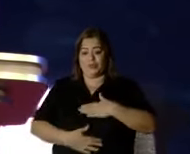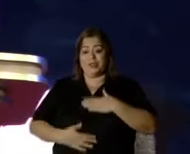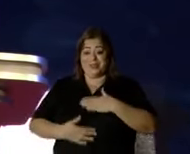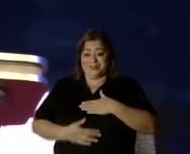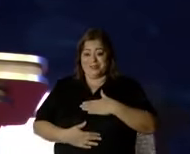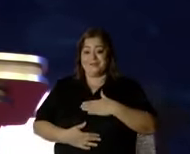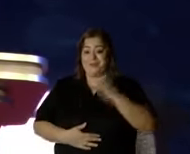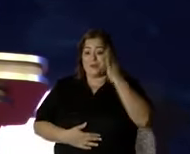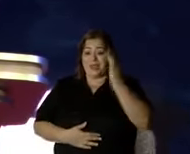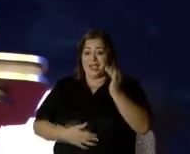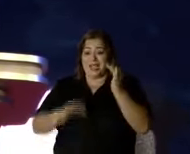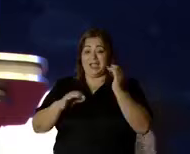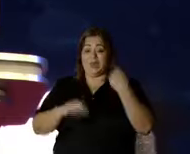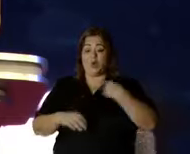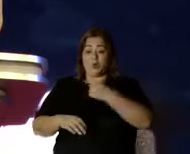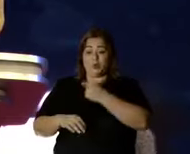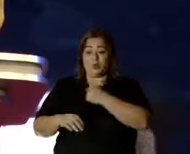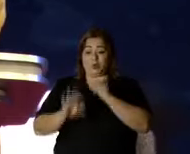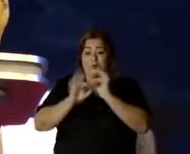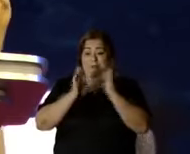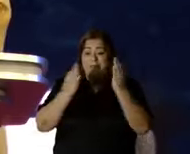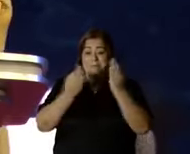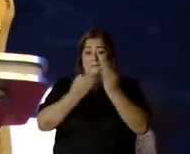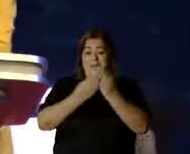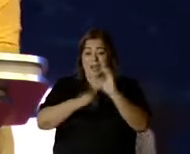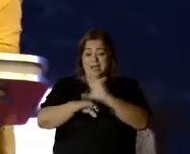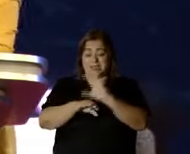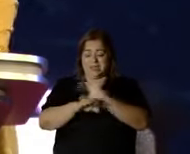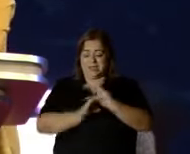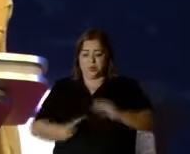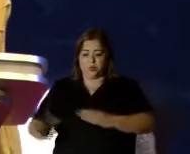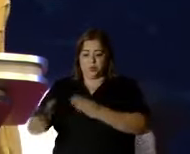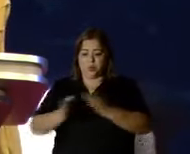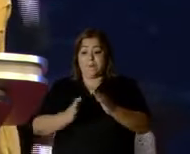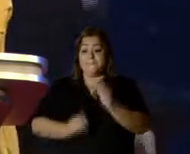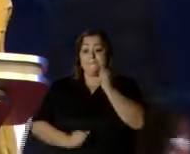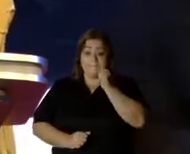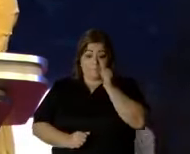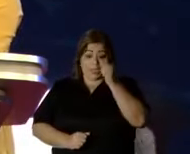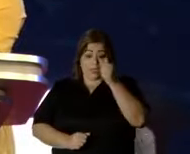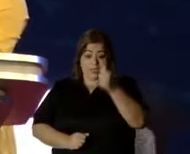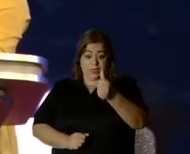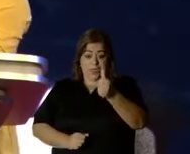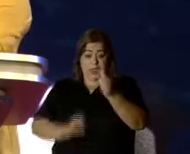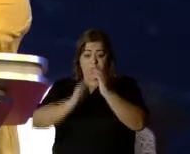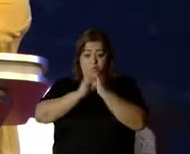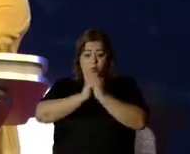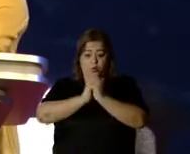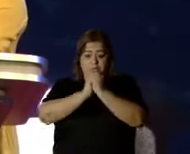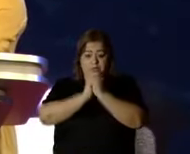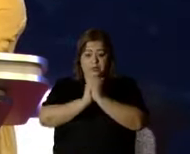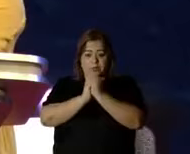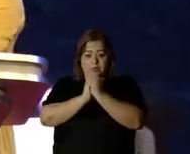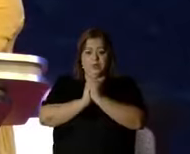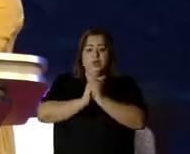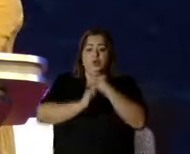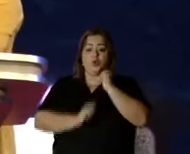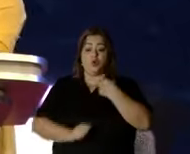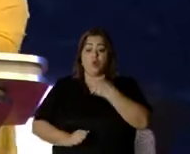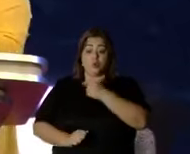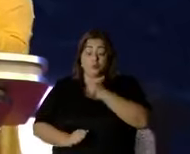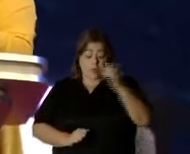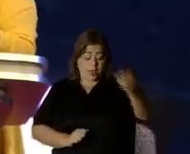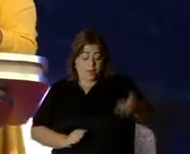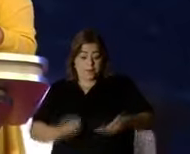la Senda Antigua. Mañana oración, poderosísima oración, amén. Así que le invitamos a ser